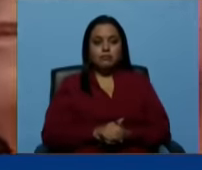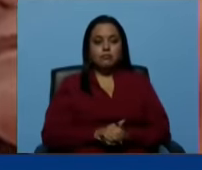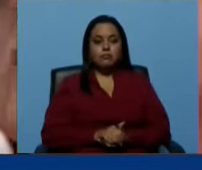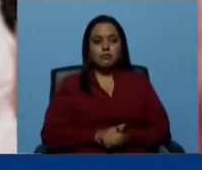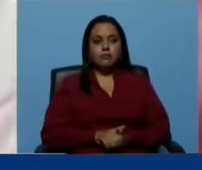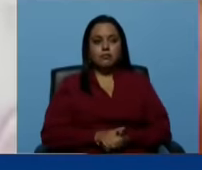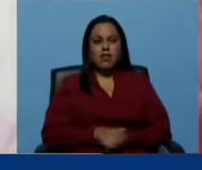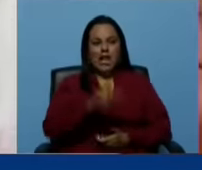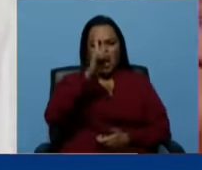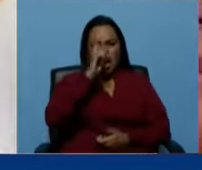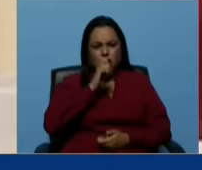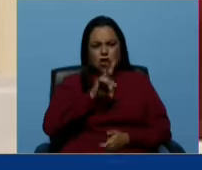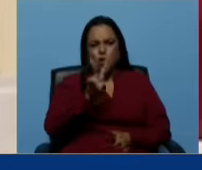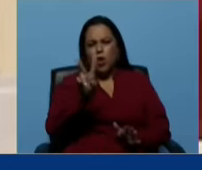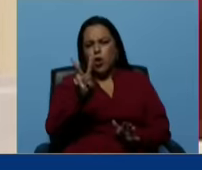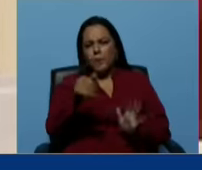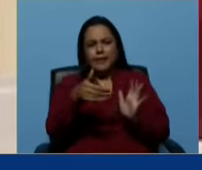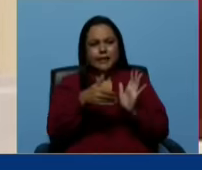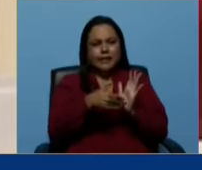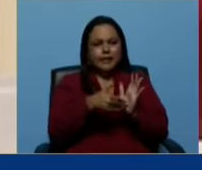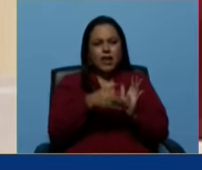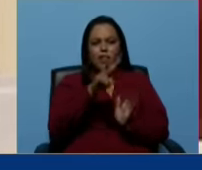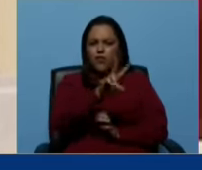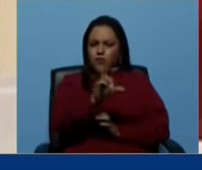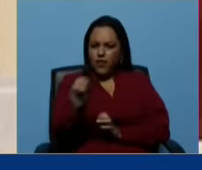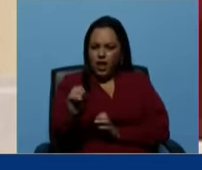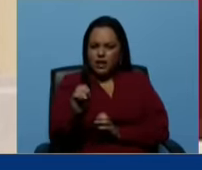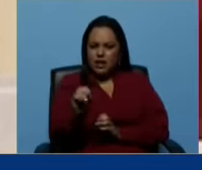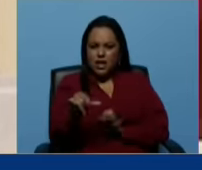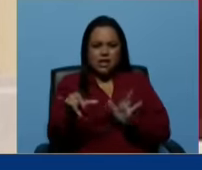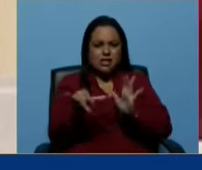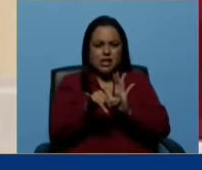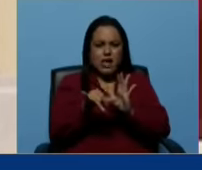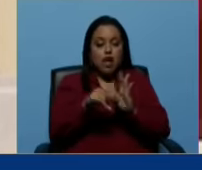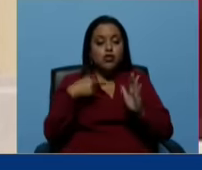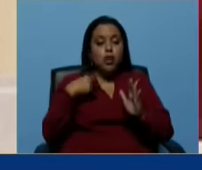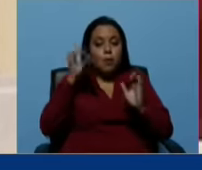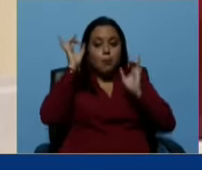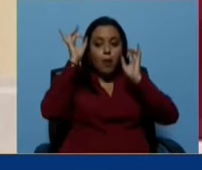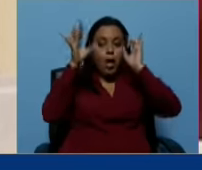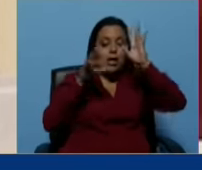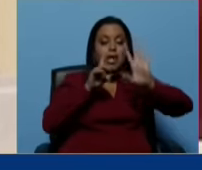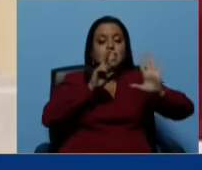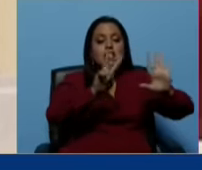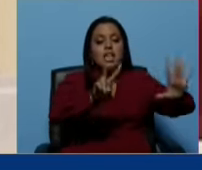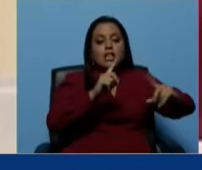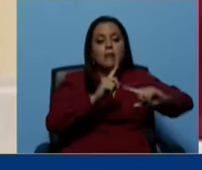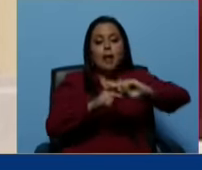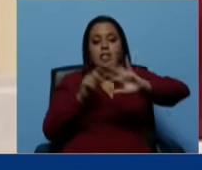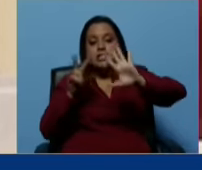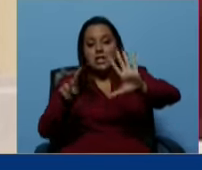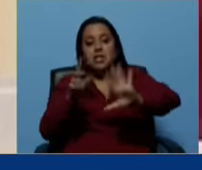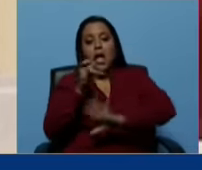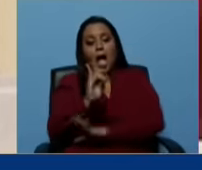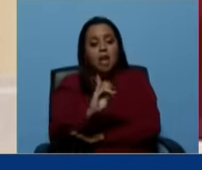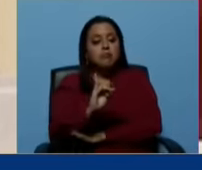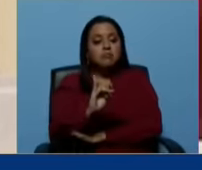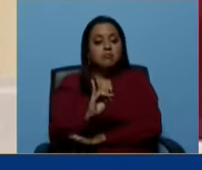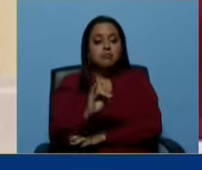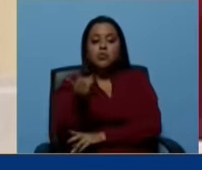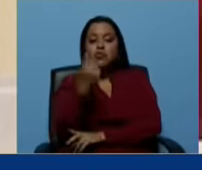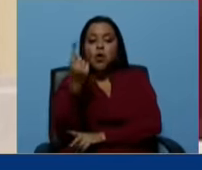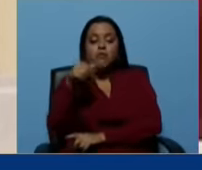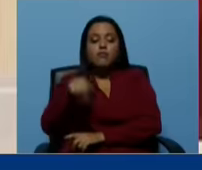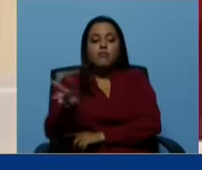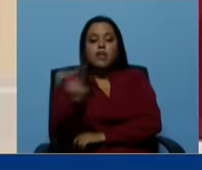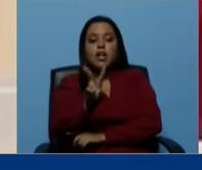Y el año 2020, finales, inventé el 7+7, único lugar del mundo, y nos fue bien con el 7+7.